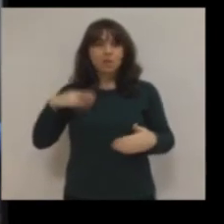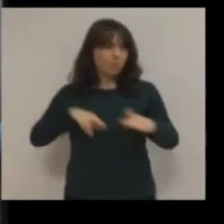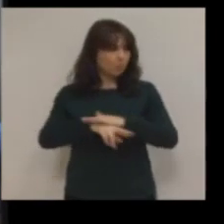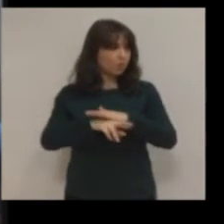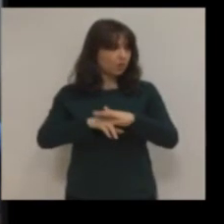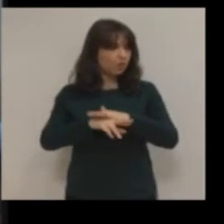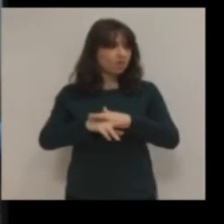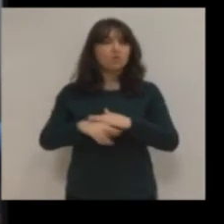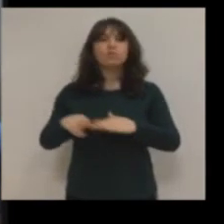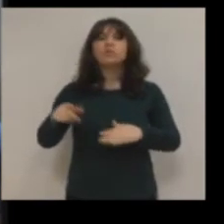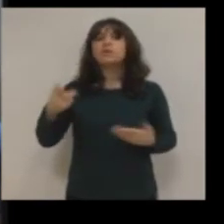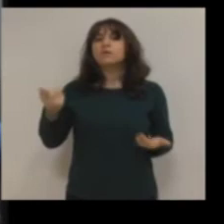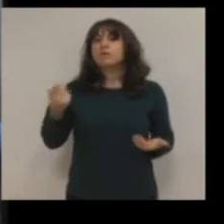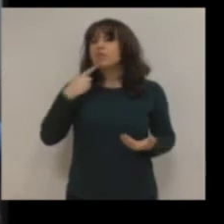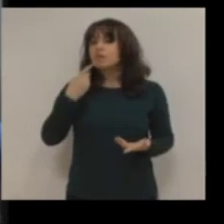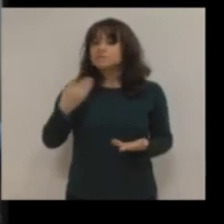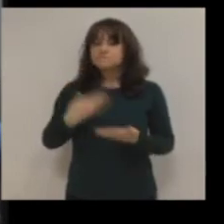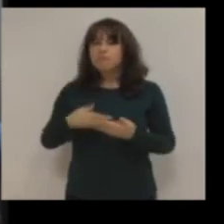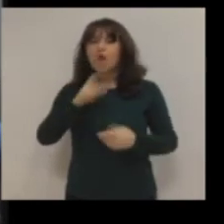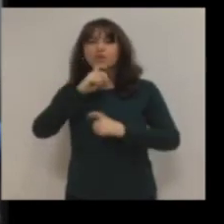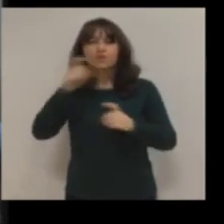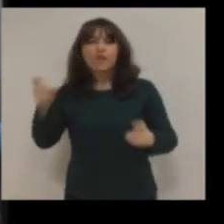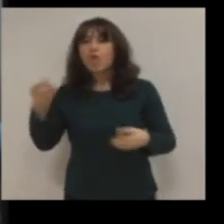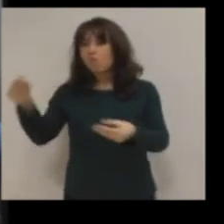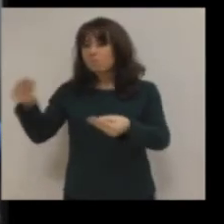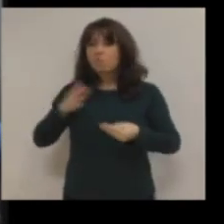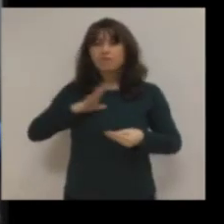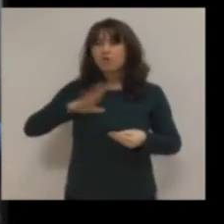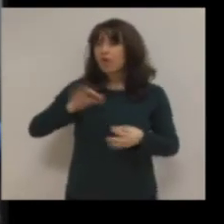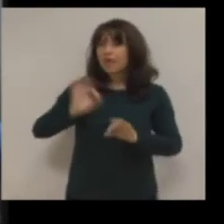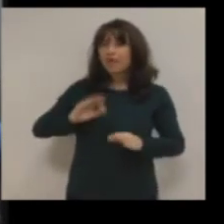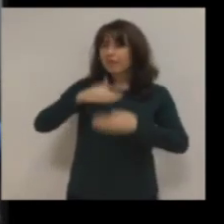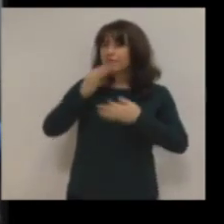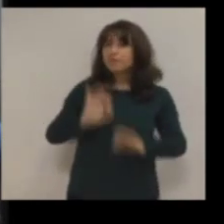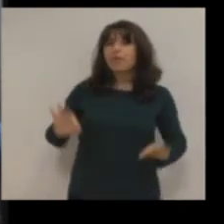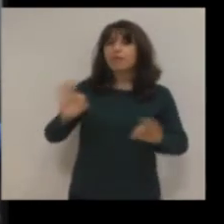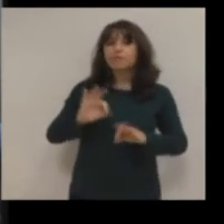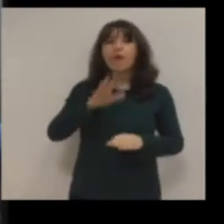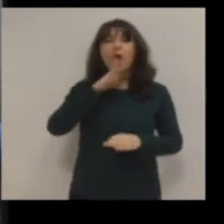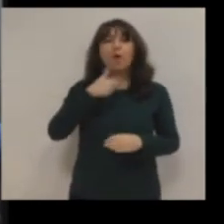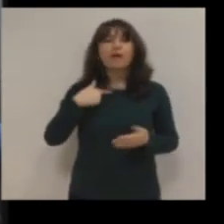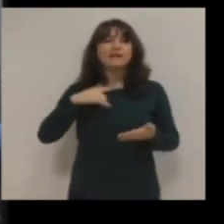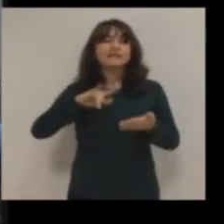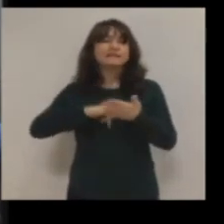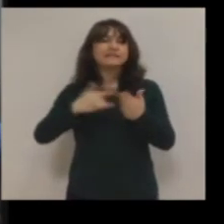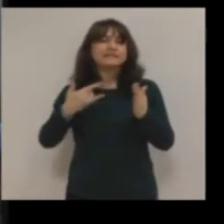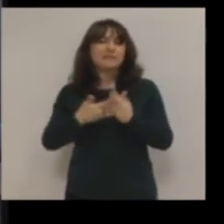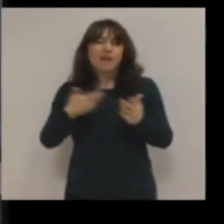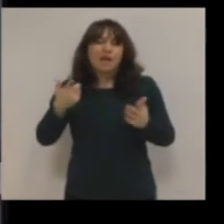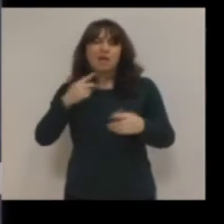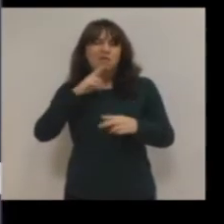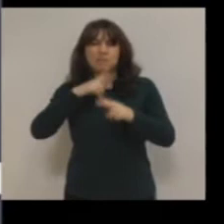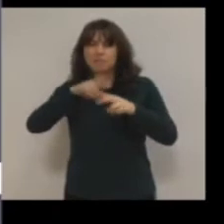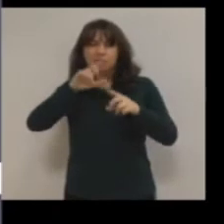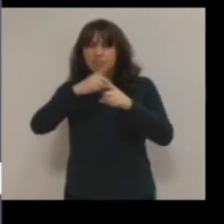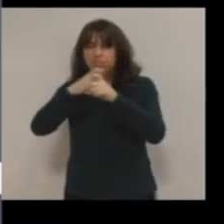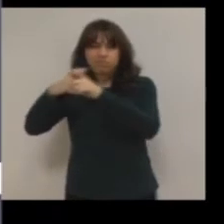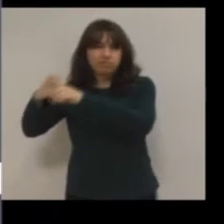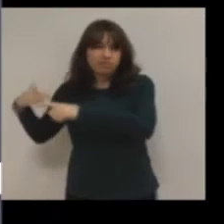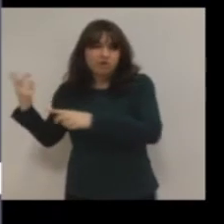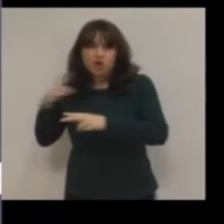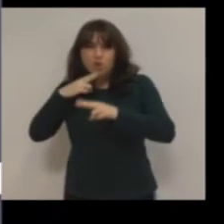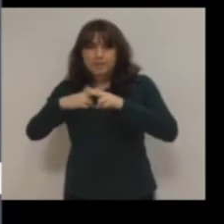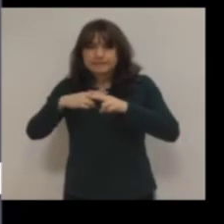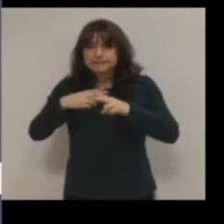decía que no me ha llegado esta notificación, se le solucionaba, pero ahora con el sistema porque son todos nombretes de eso, con la notificación.